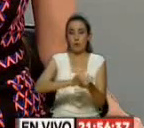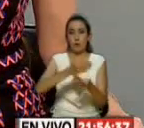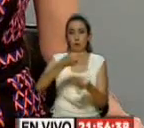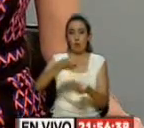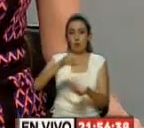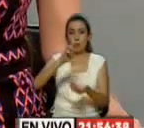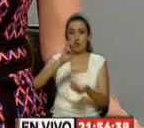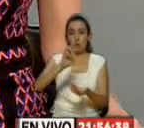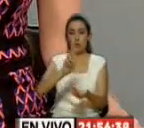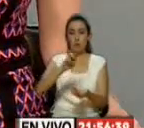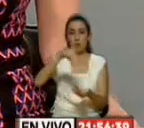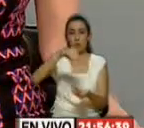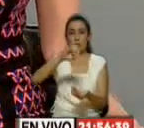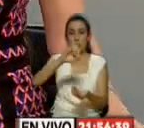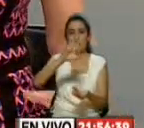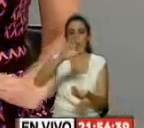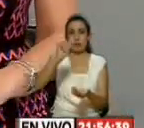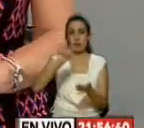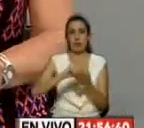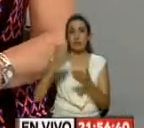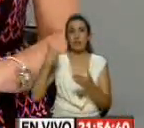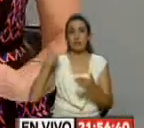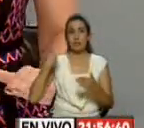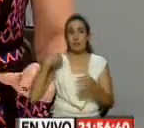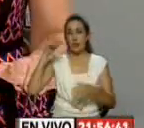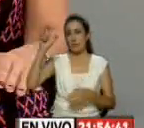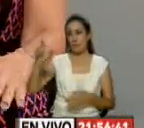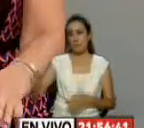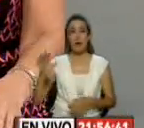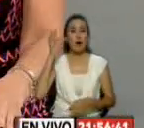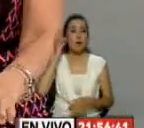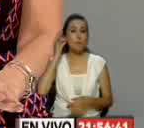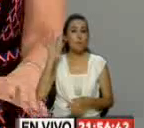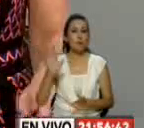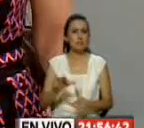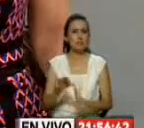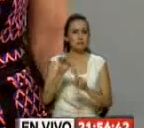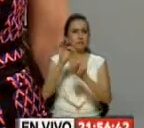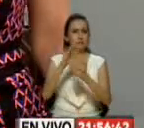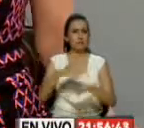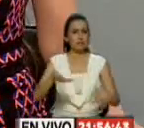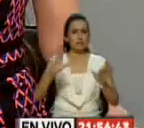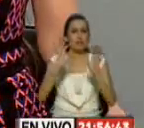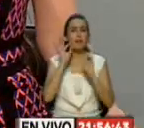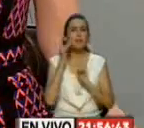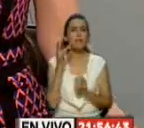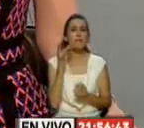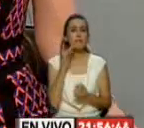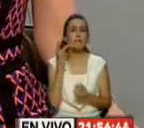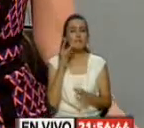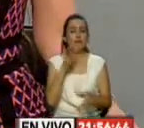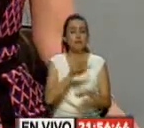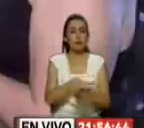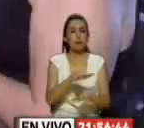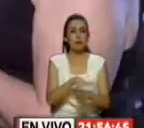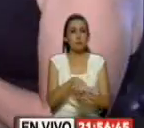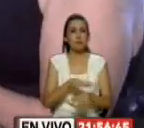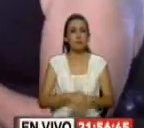Iralda Tinoco, una mujer que tiene su receta particular para este platillo, uno de los favoritos en Machala.